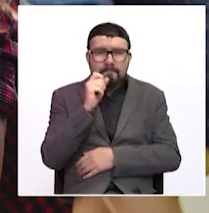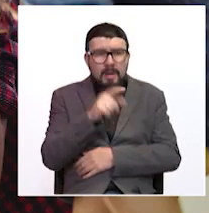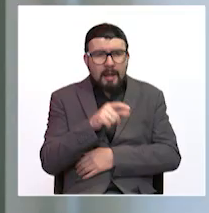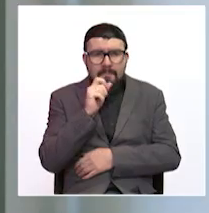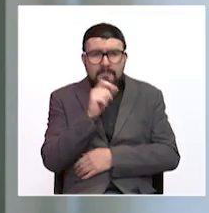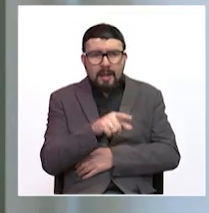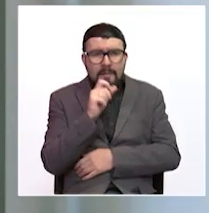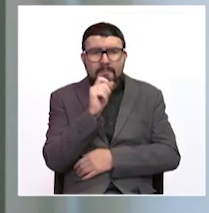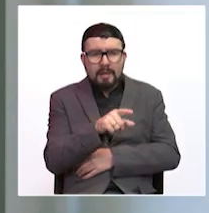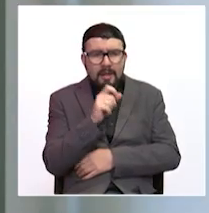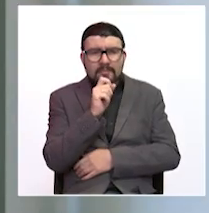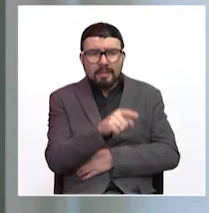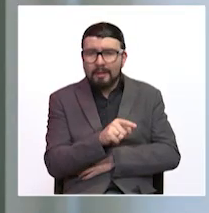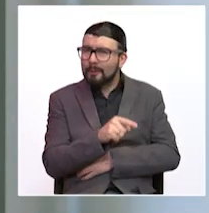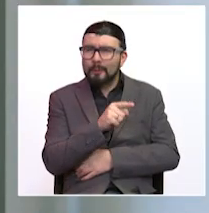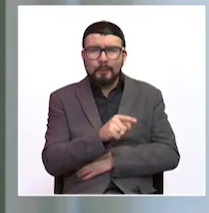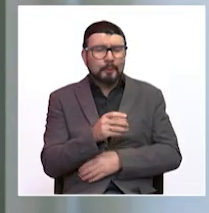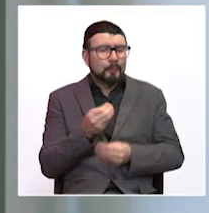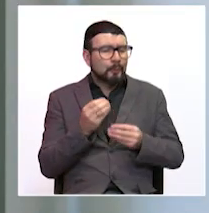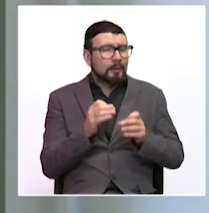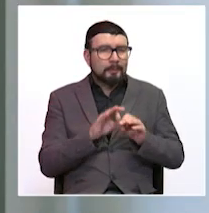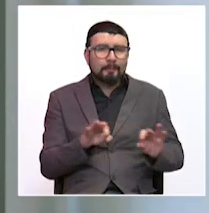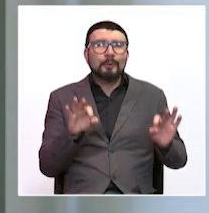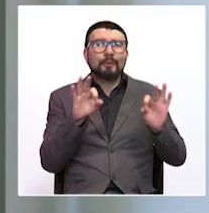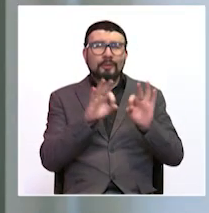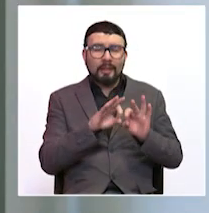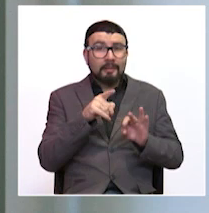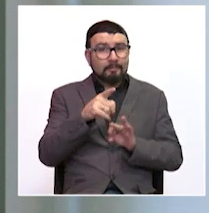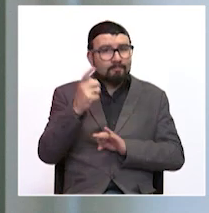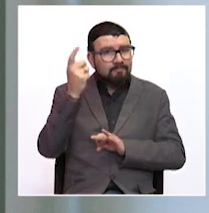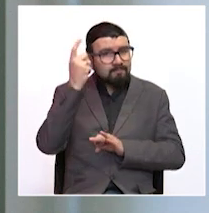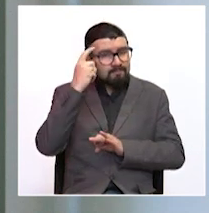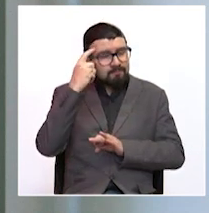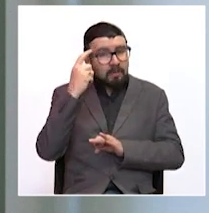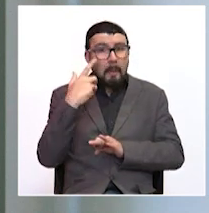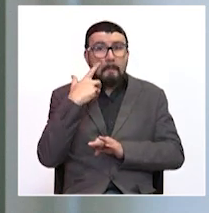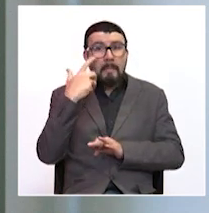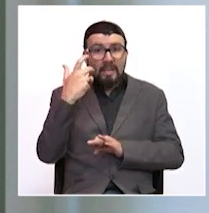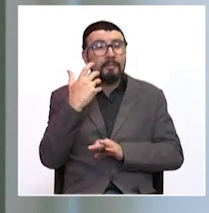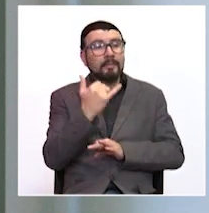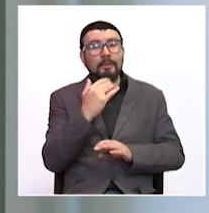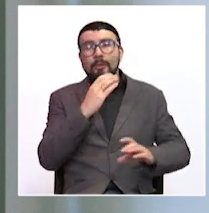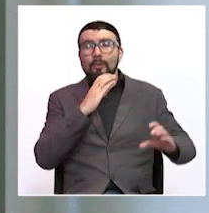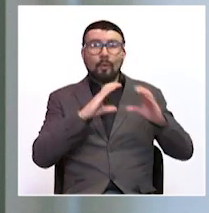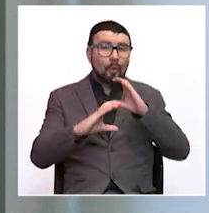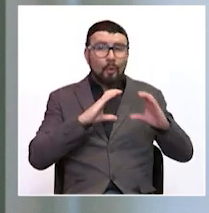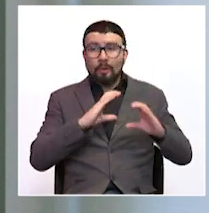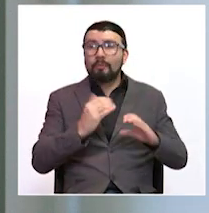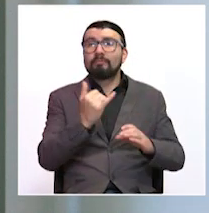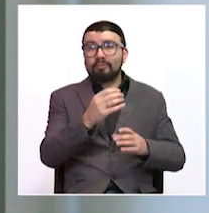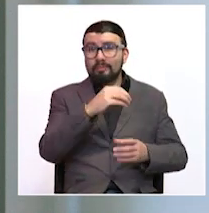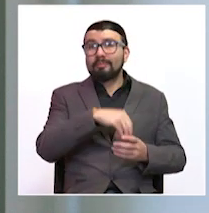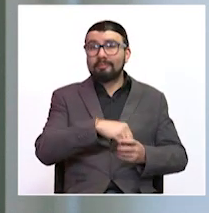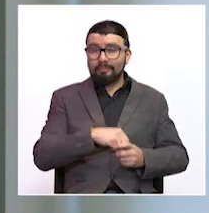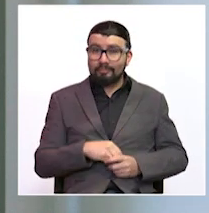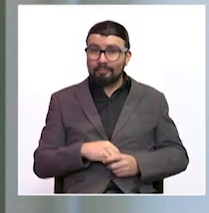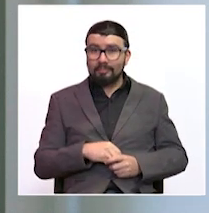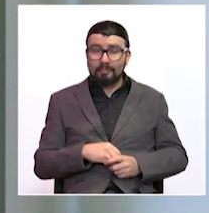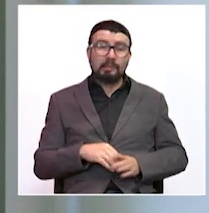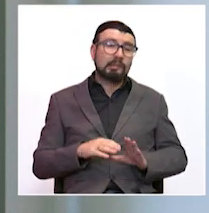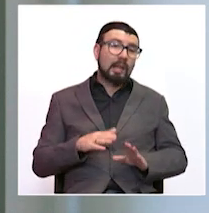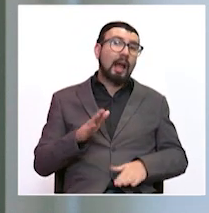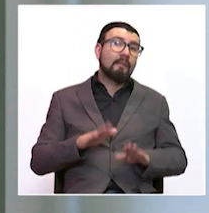forma de expresión más importante de la inteligencia en la comunicación y es muy difícil